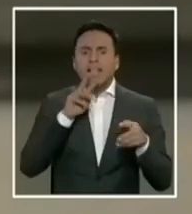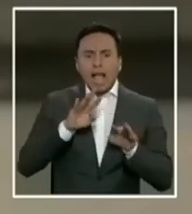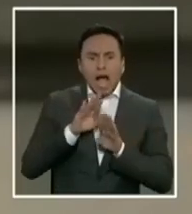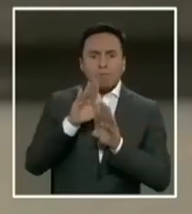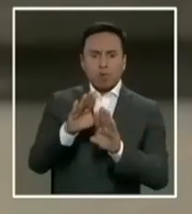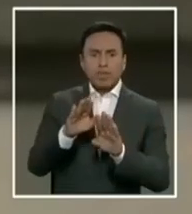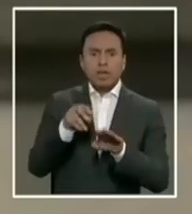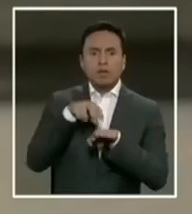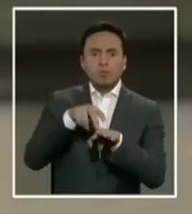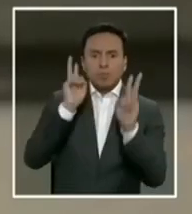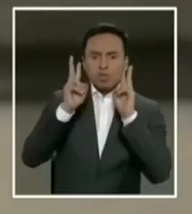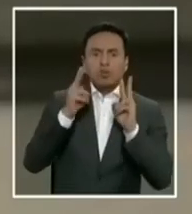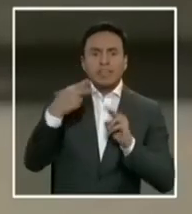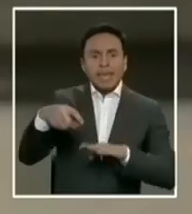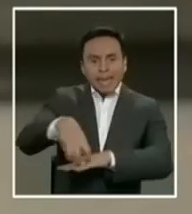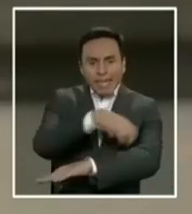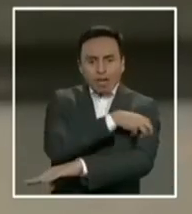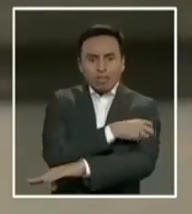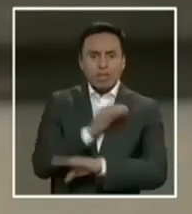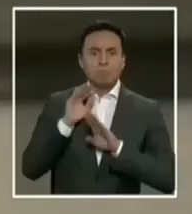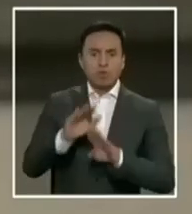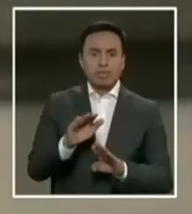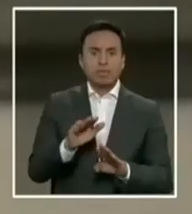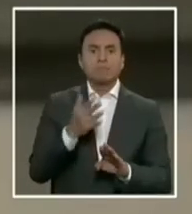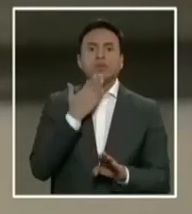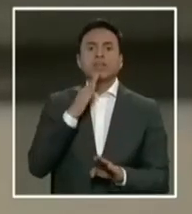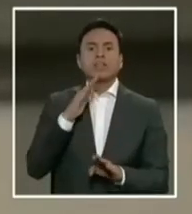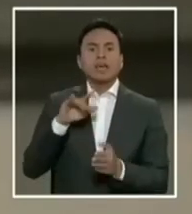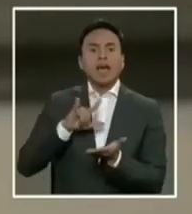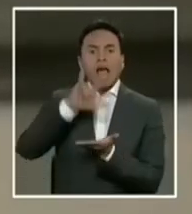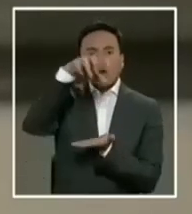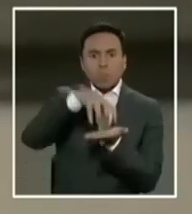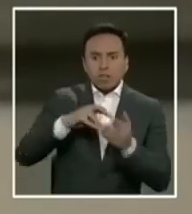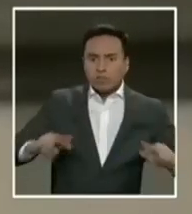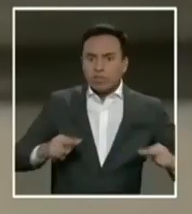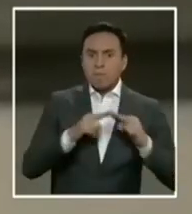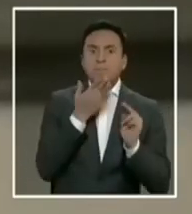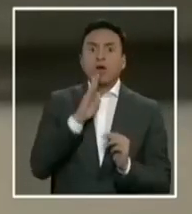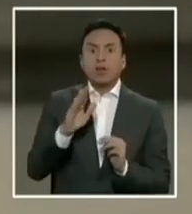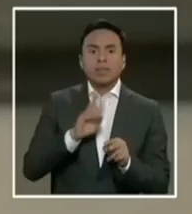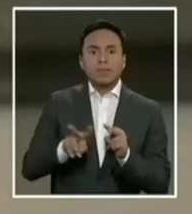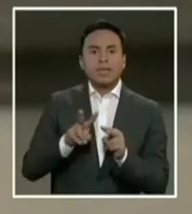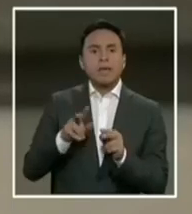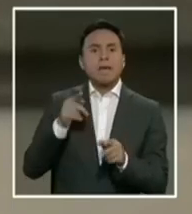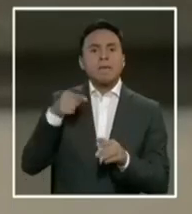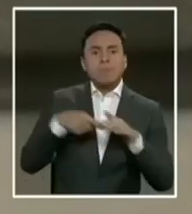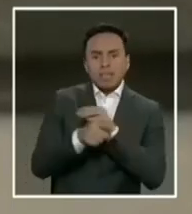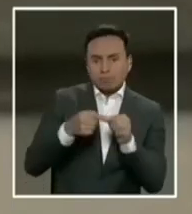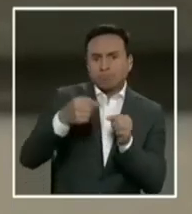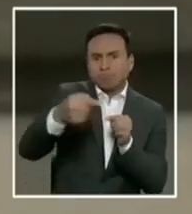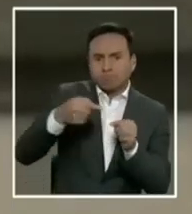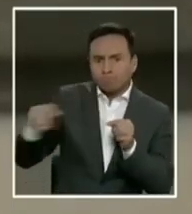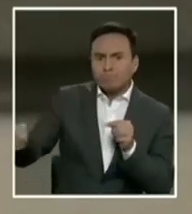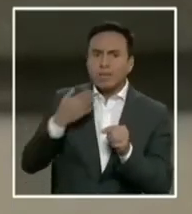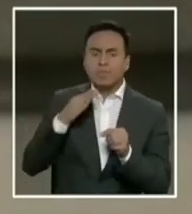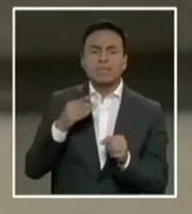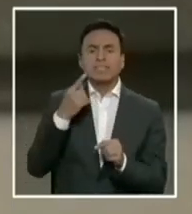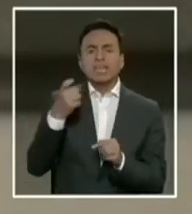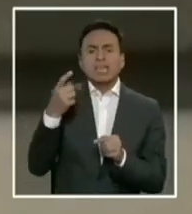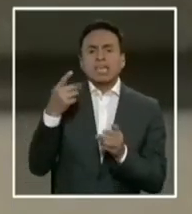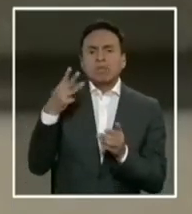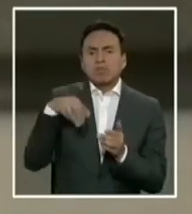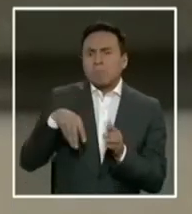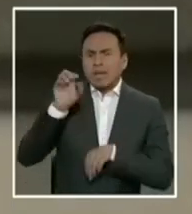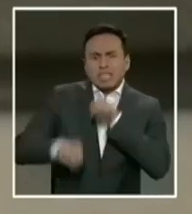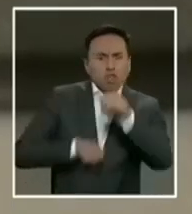apoye el transporte público en regiones, mejorando la infraestructura de los aeropuertos, continuando con la extensión del metro y construyendo cientos de kilómetros